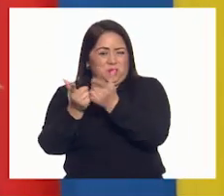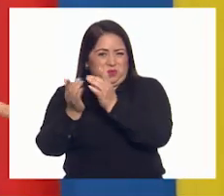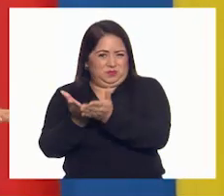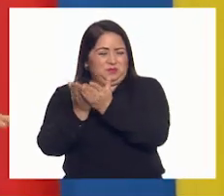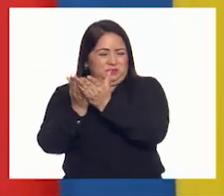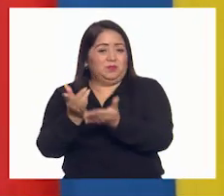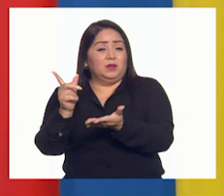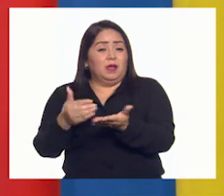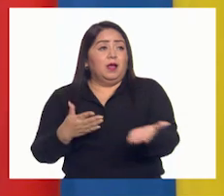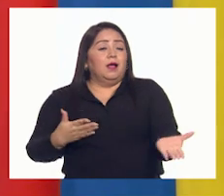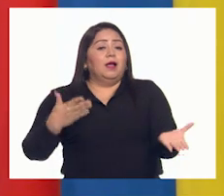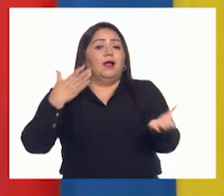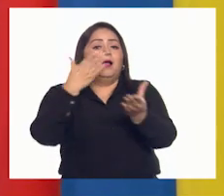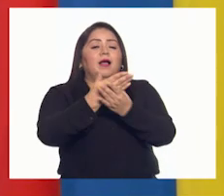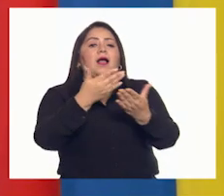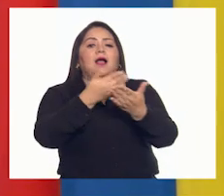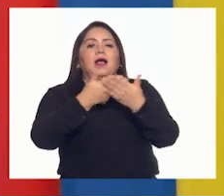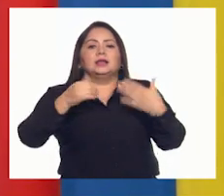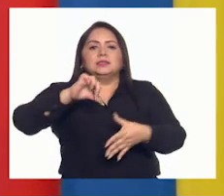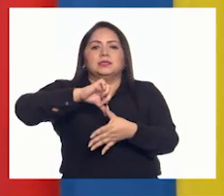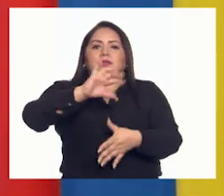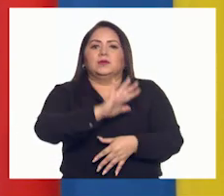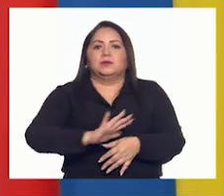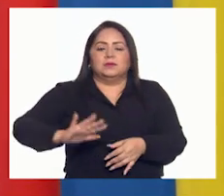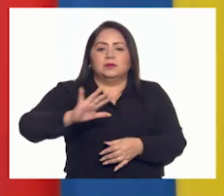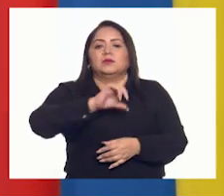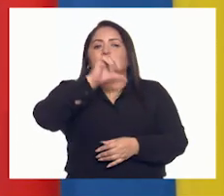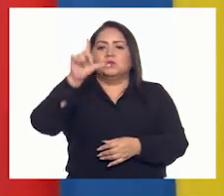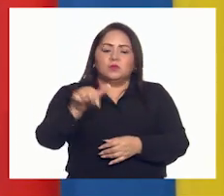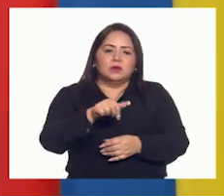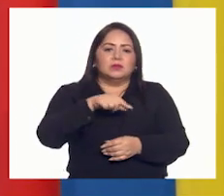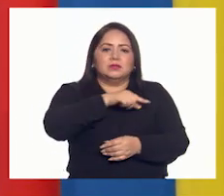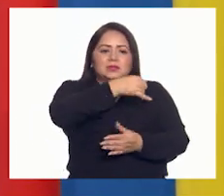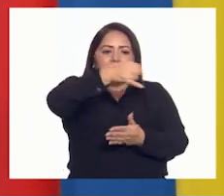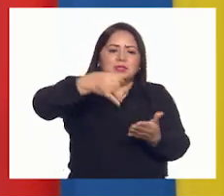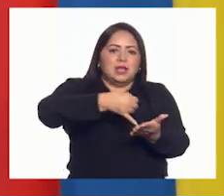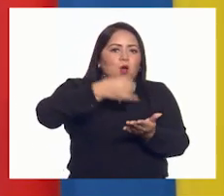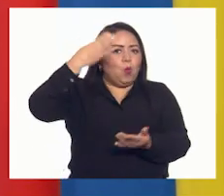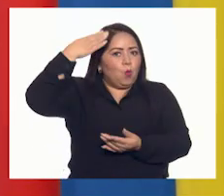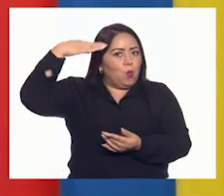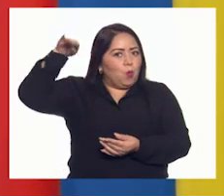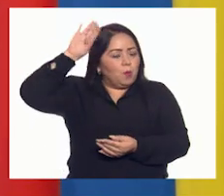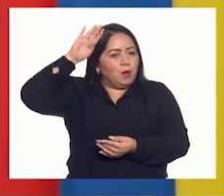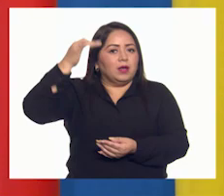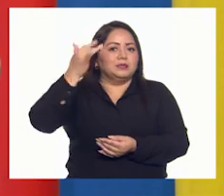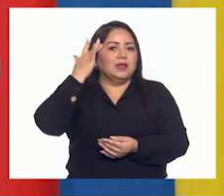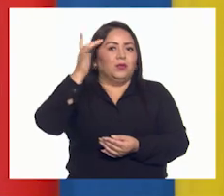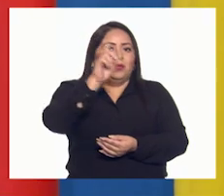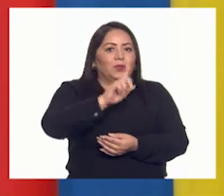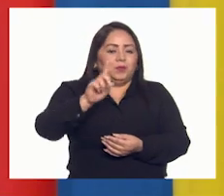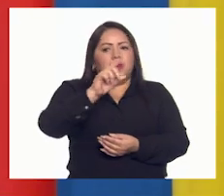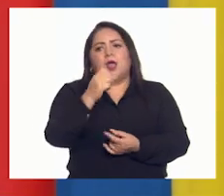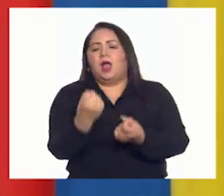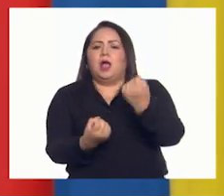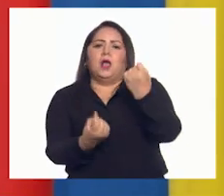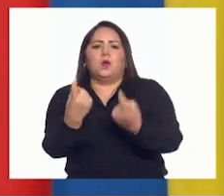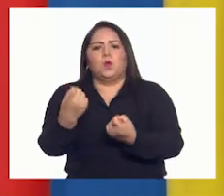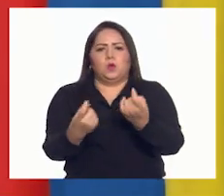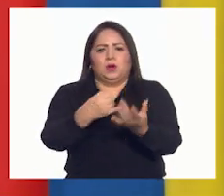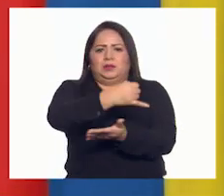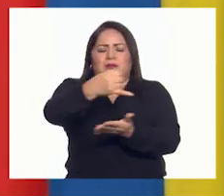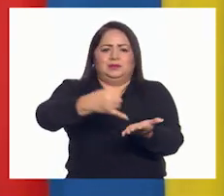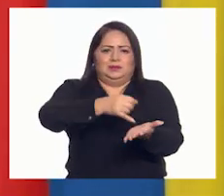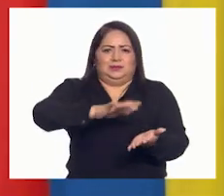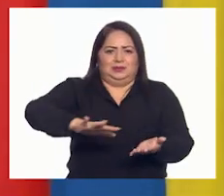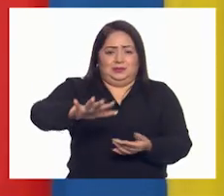lograron llegar hasta la actual Centroamérica y pasaron por las islas de Cuba y Santo Domingo, entre algunas otras pequeñas